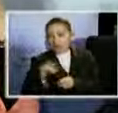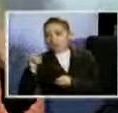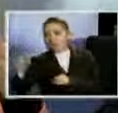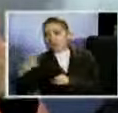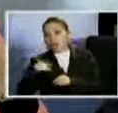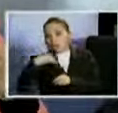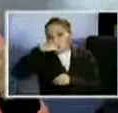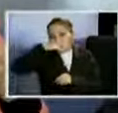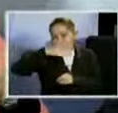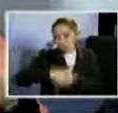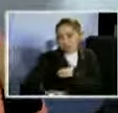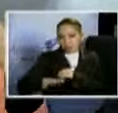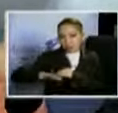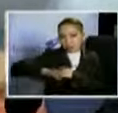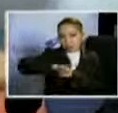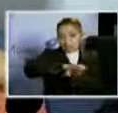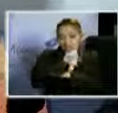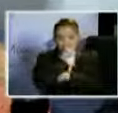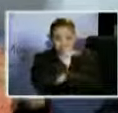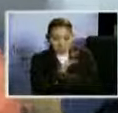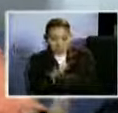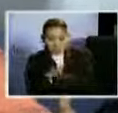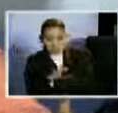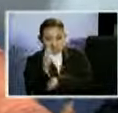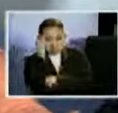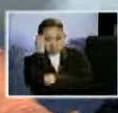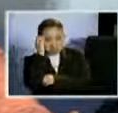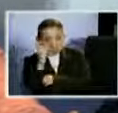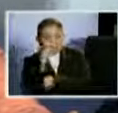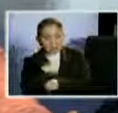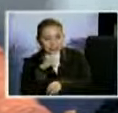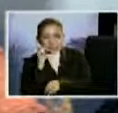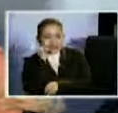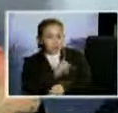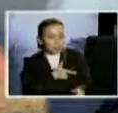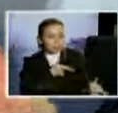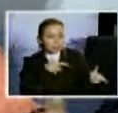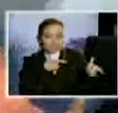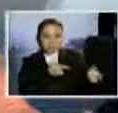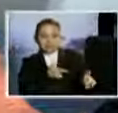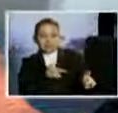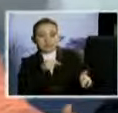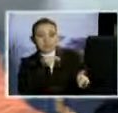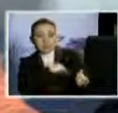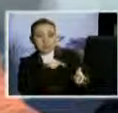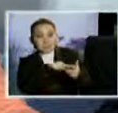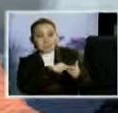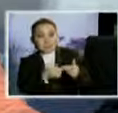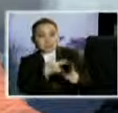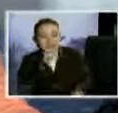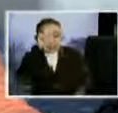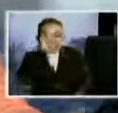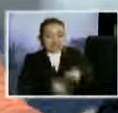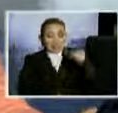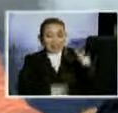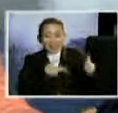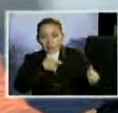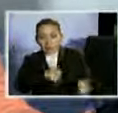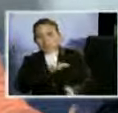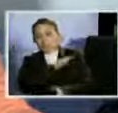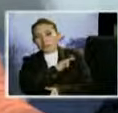de violencia, la violencia generalmente es armada. Entonces yo parto desde ahí. El desarme